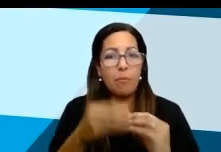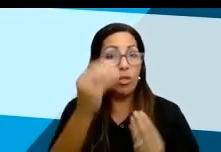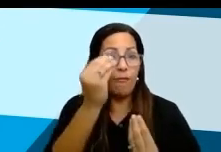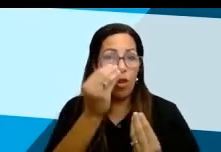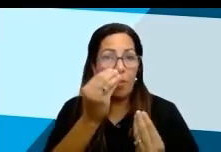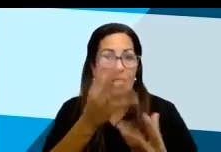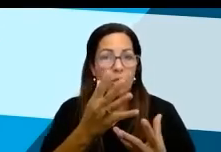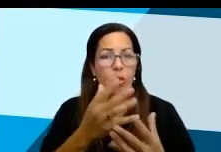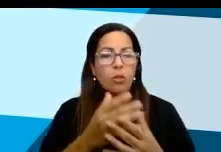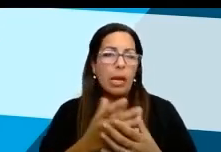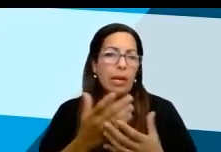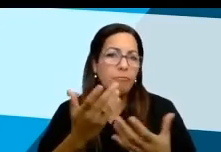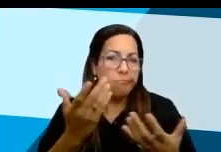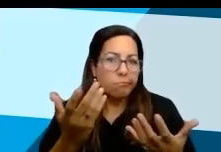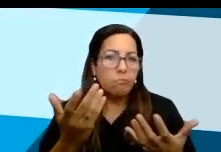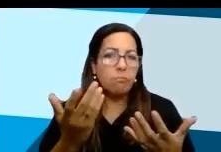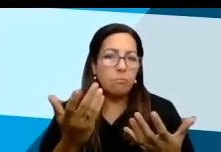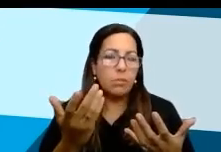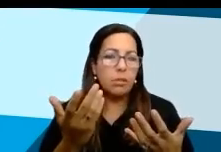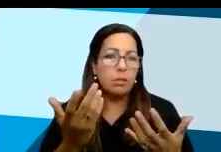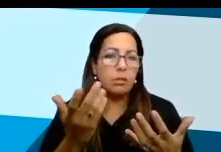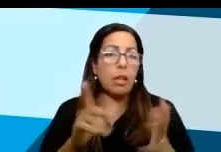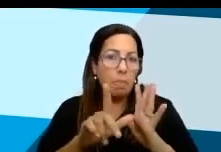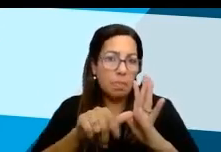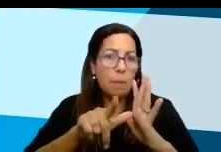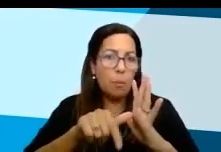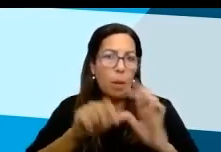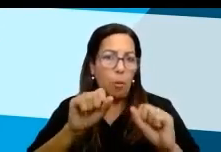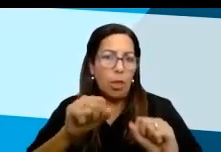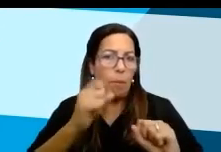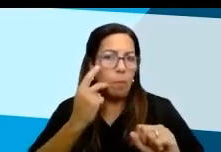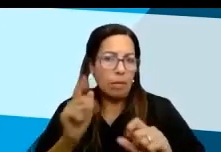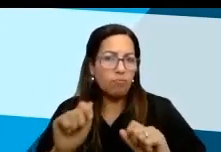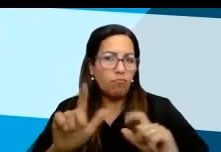adelante pues podemos ver en nuestra